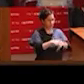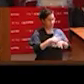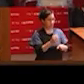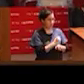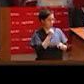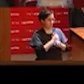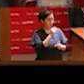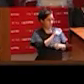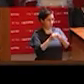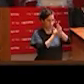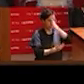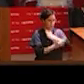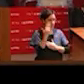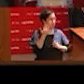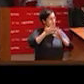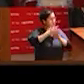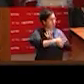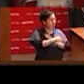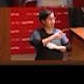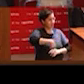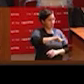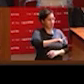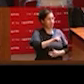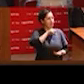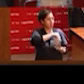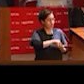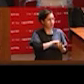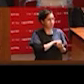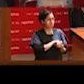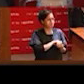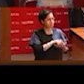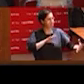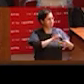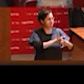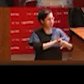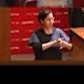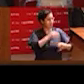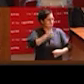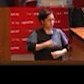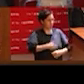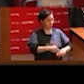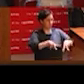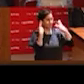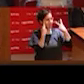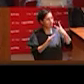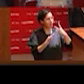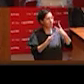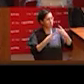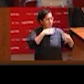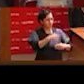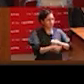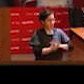discapacidad con nosotros y que además además hemos trabado una alianza estratégica que nos permite pues poder contar